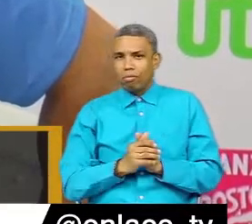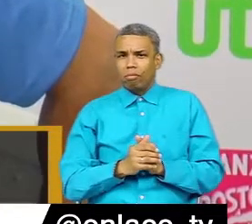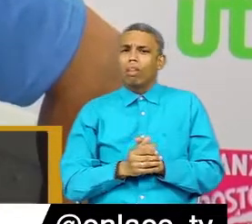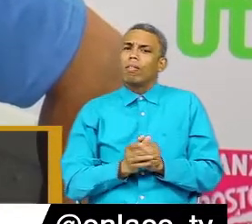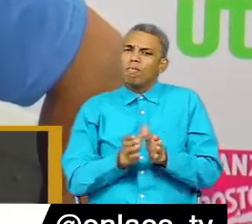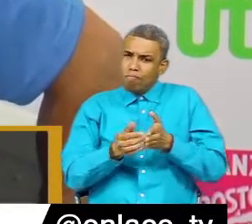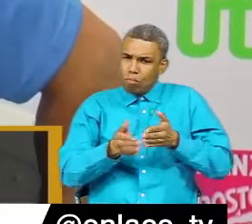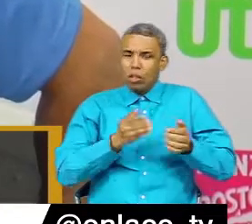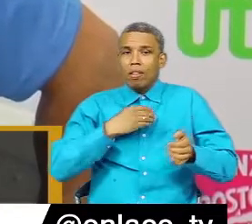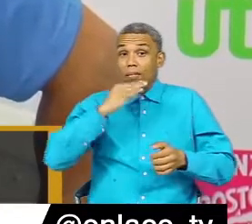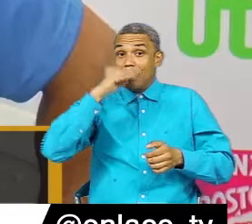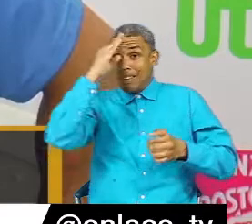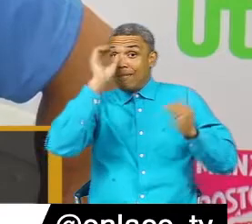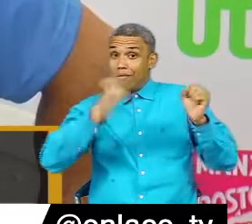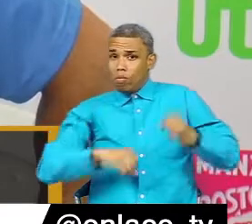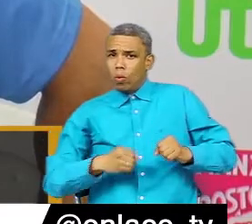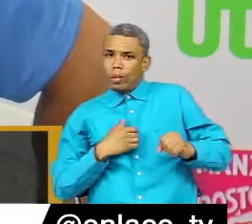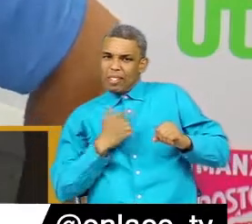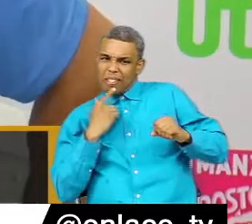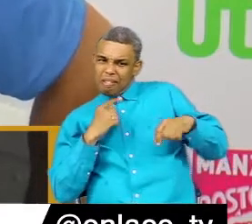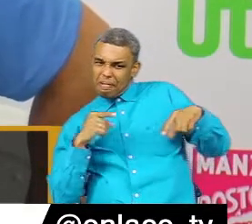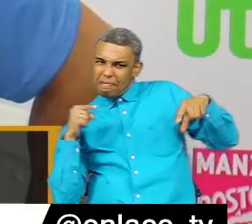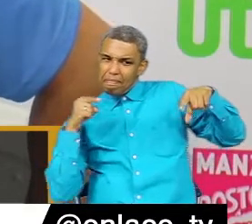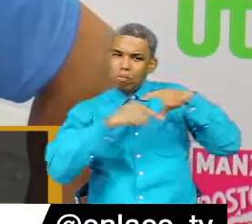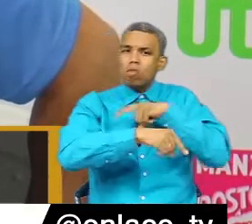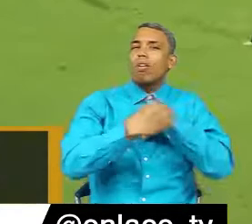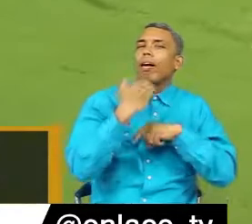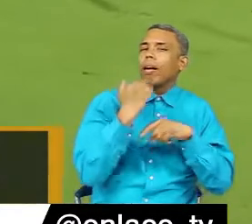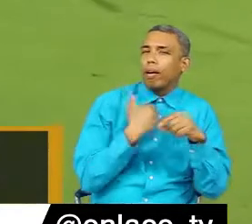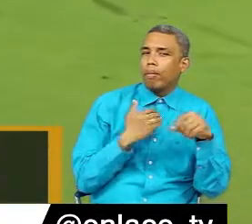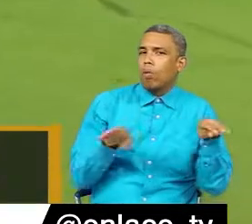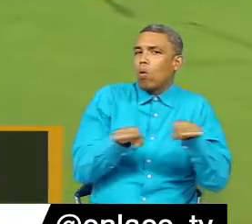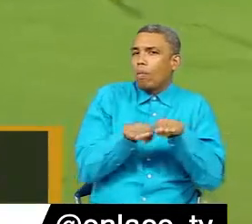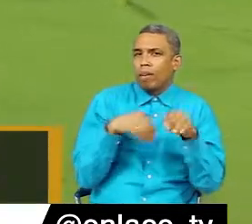pronto iba a cambiar la historia,